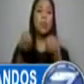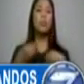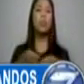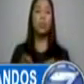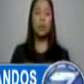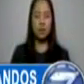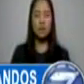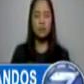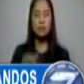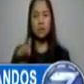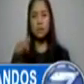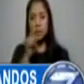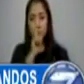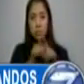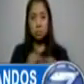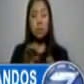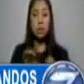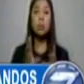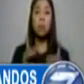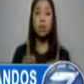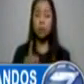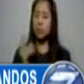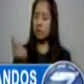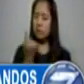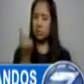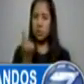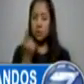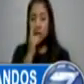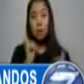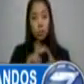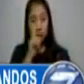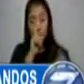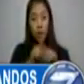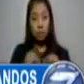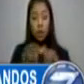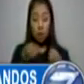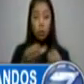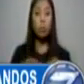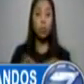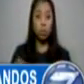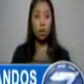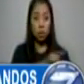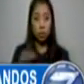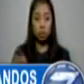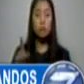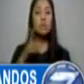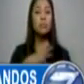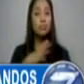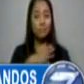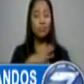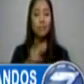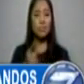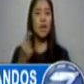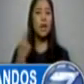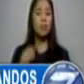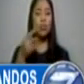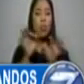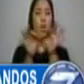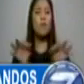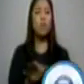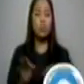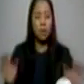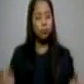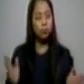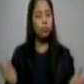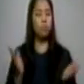oportunidades definitivamente es la educación, pero además de ello, la oportunidad de que puedan ustedes contar con los medios para